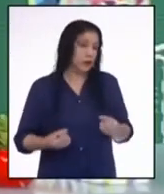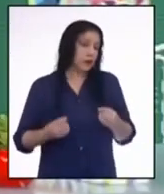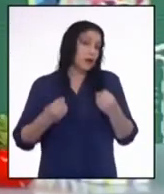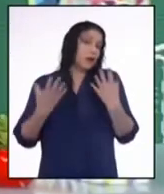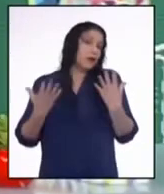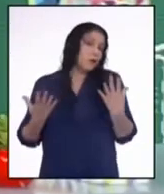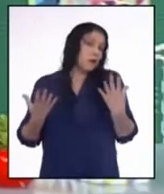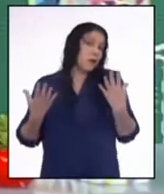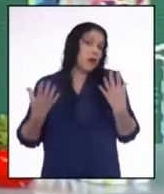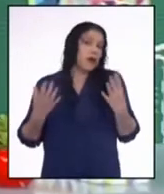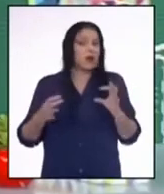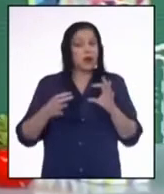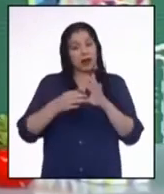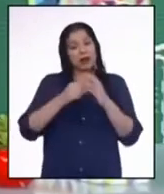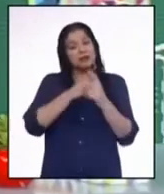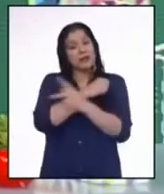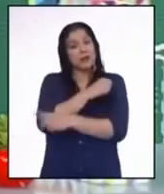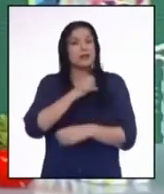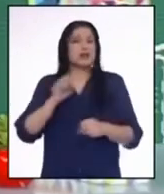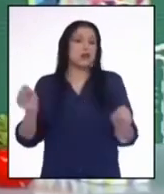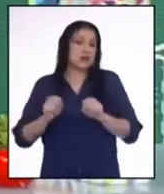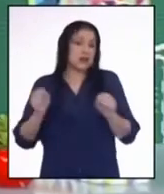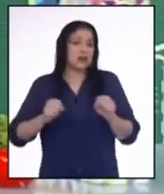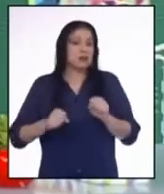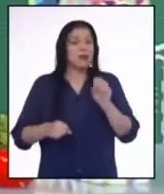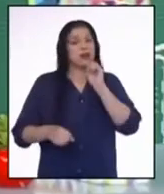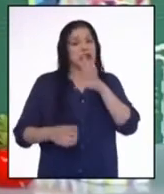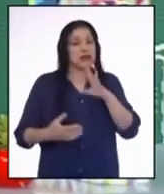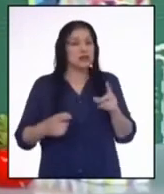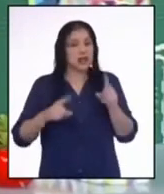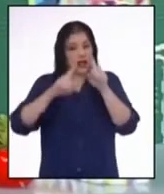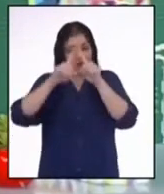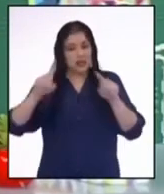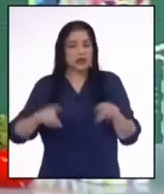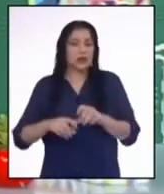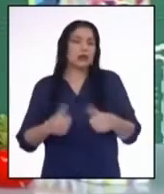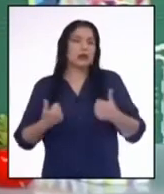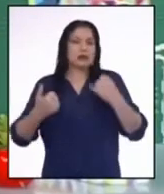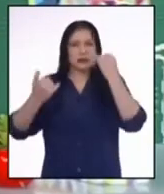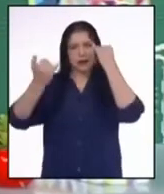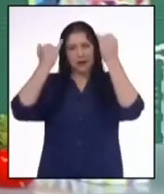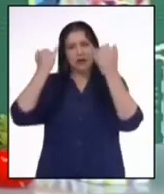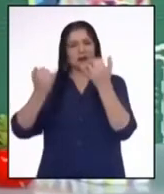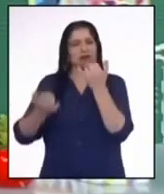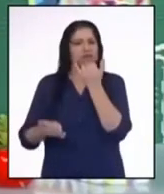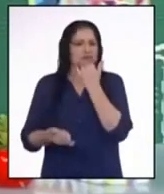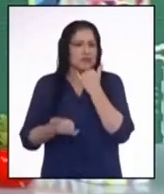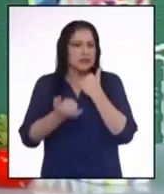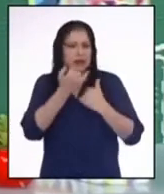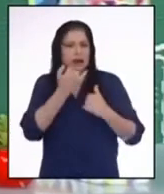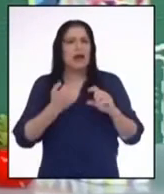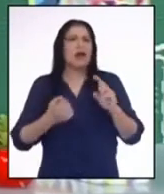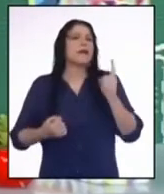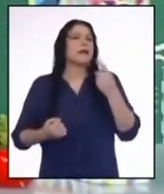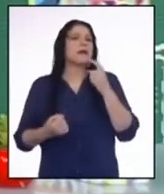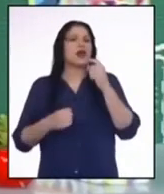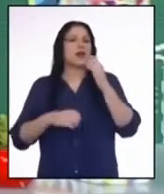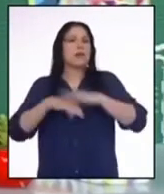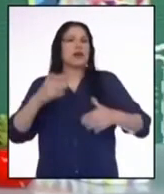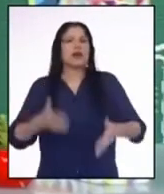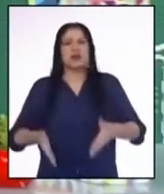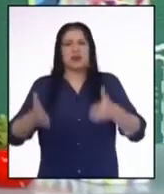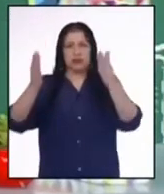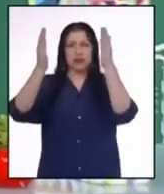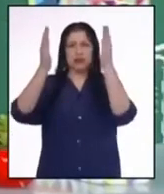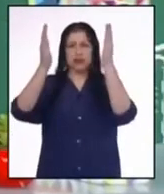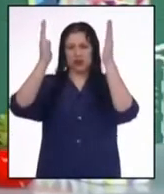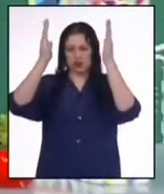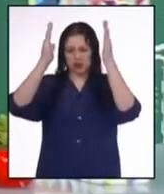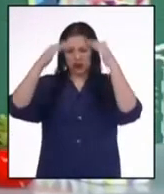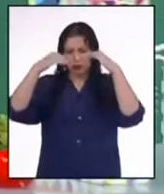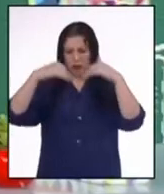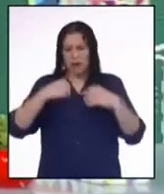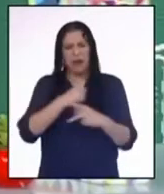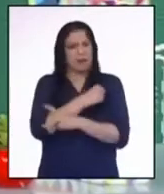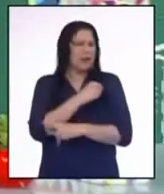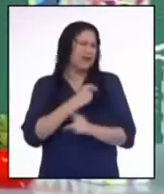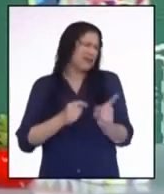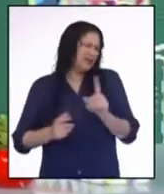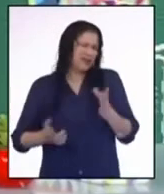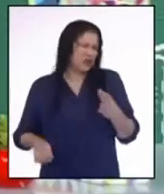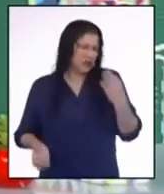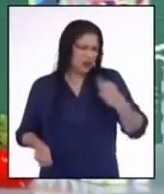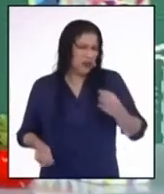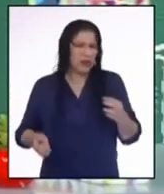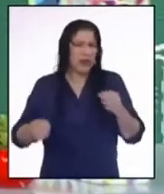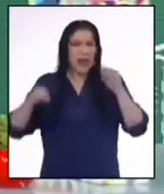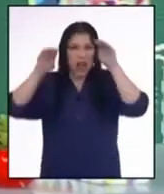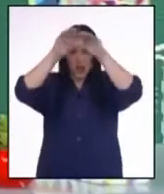Bueno, la Alianza de Países con Terremotos indica que el triángulo de la vida es una idea equivocada. Primero porque los edificios no colapsan en países desarrollados. No